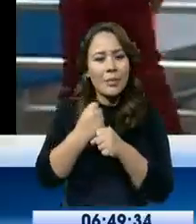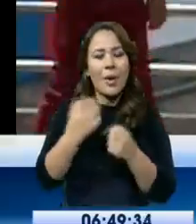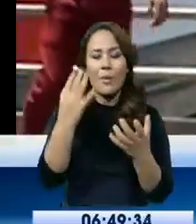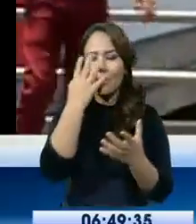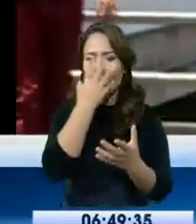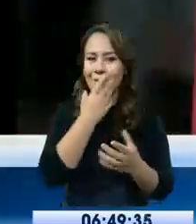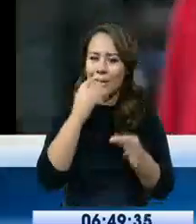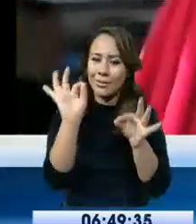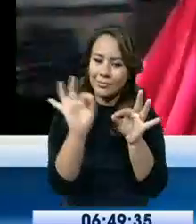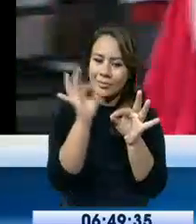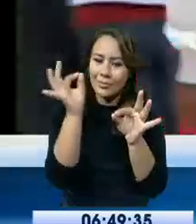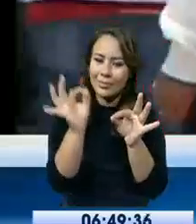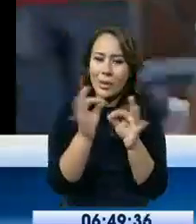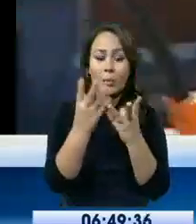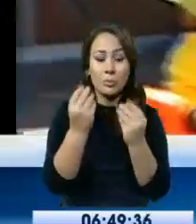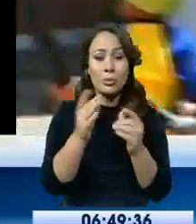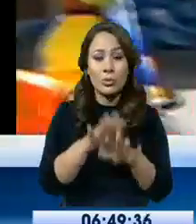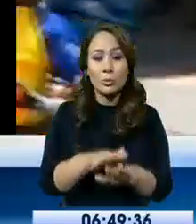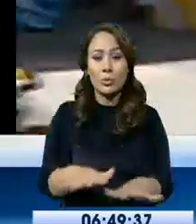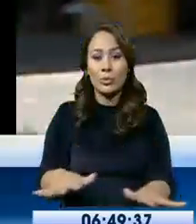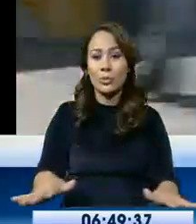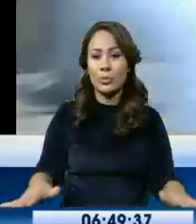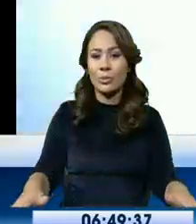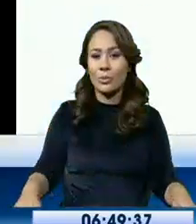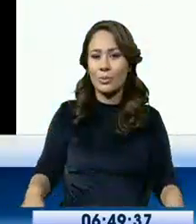por sí solo ya habla de lo que somos.